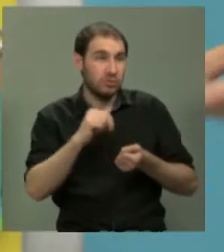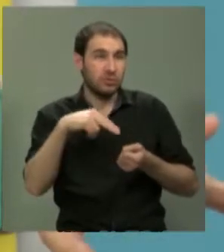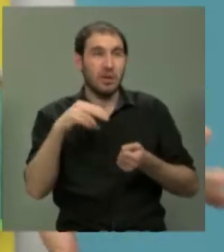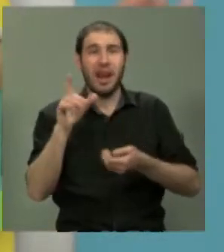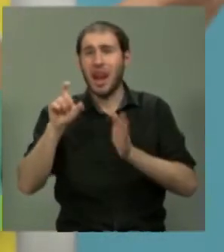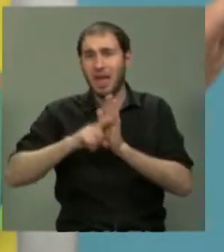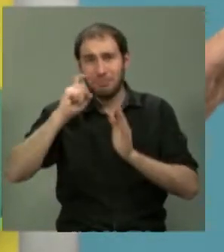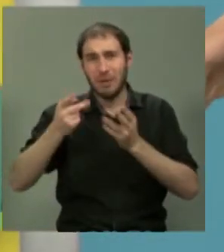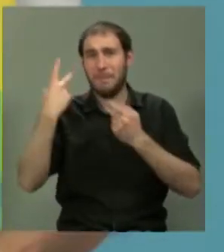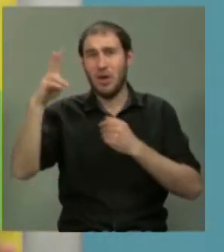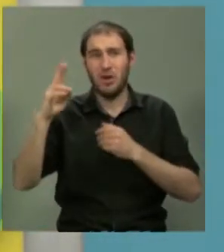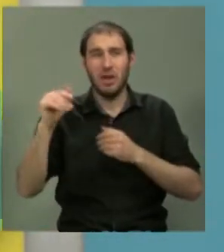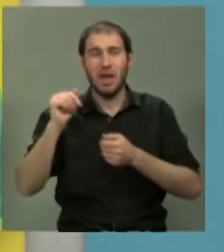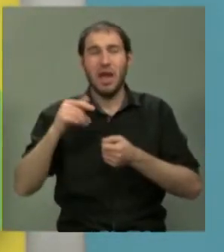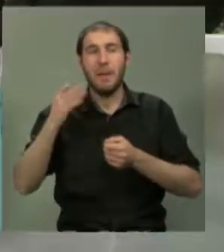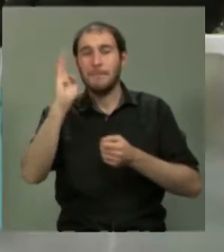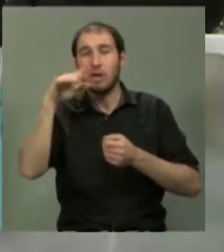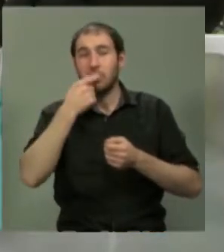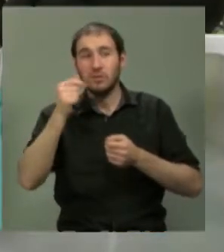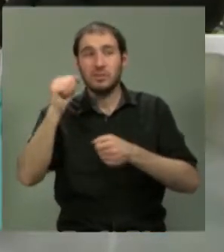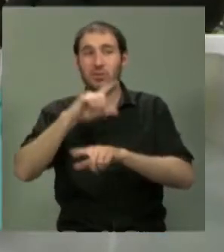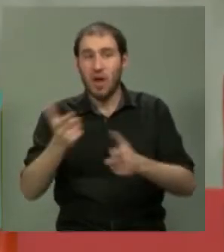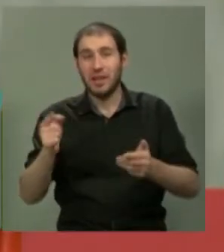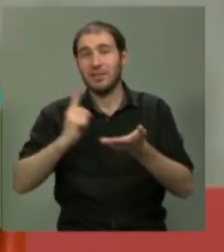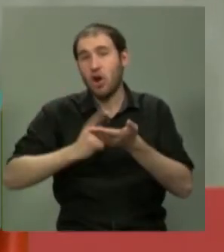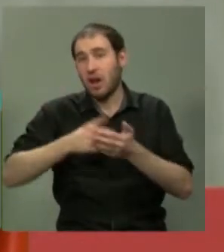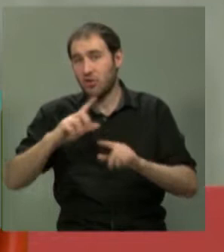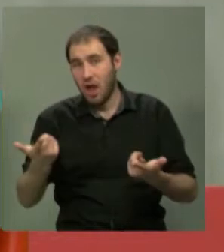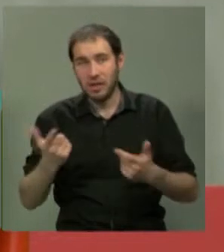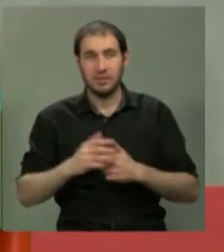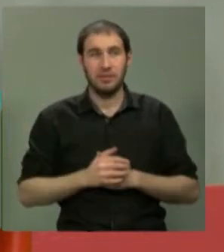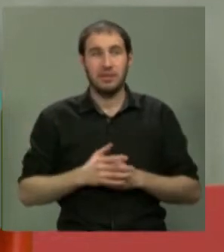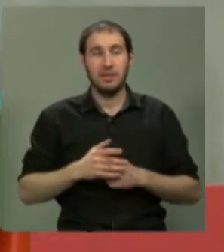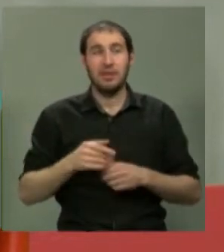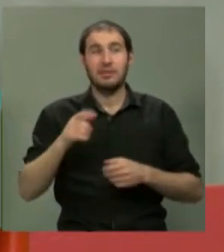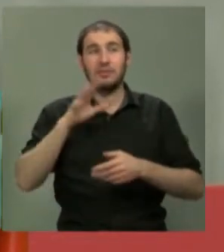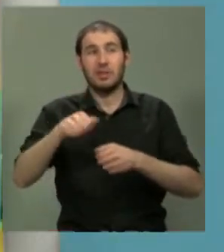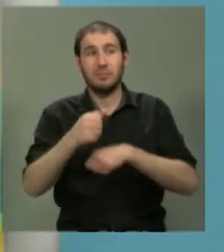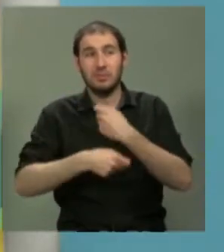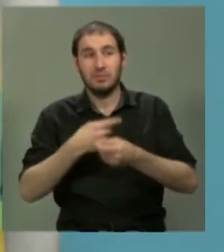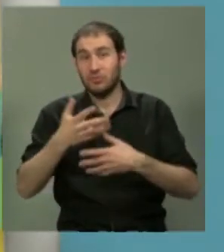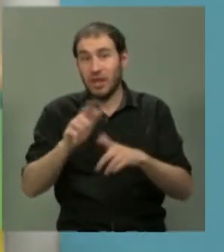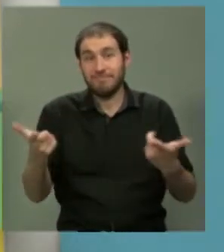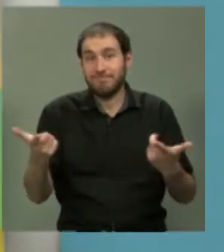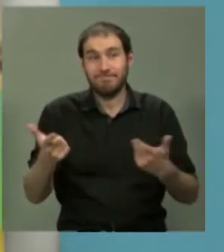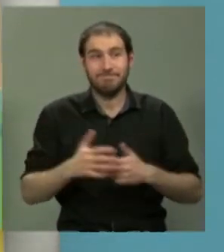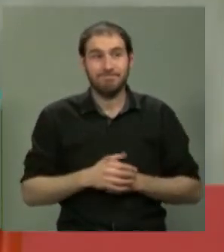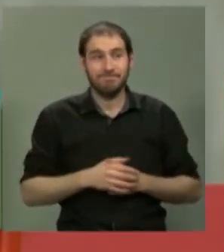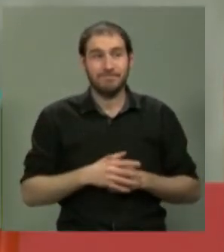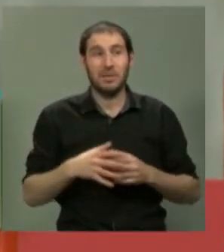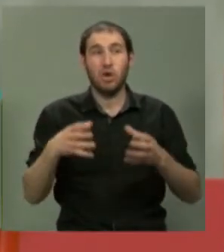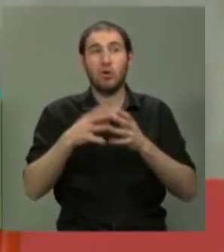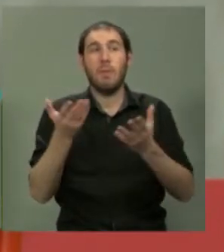grandes delincuentes, los que fundieron el Banco Mendoza no están, los de narcotráfico no están. Lo decía Tato Bora en el 80 y pico. Solo en